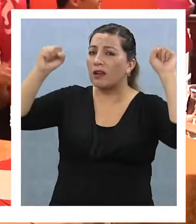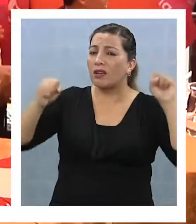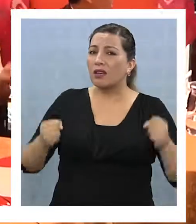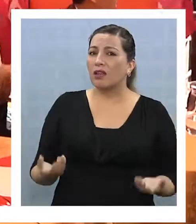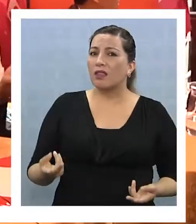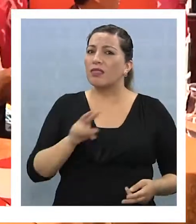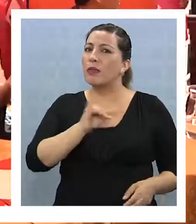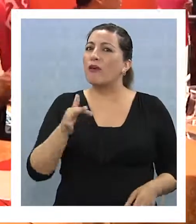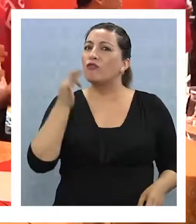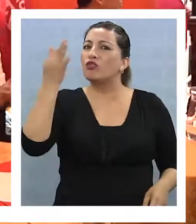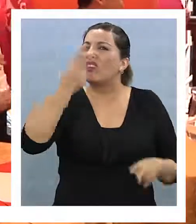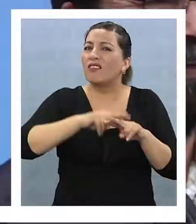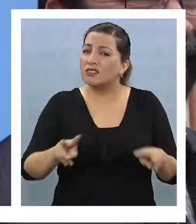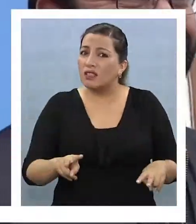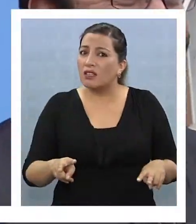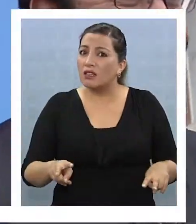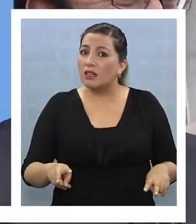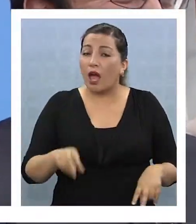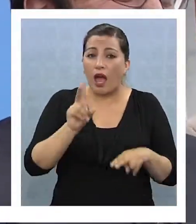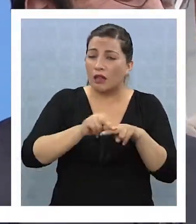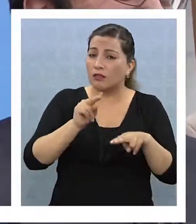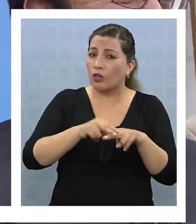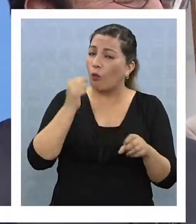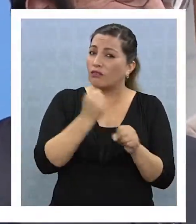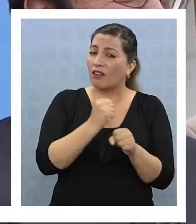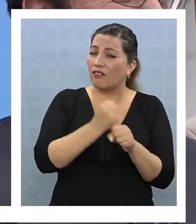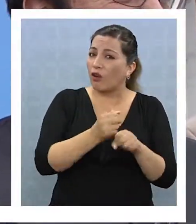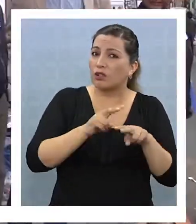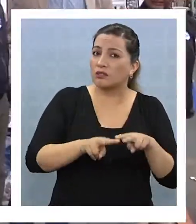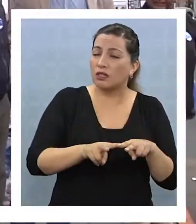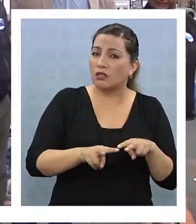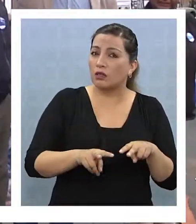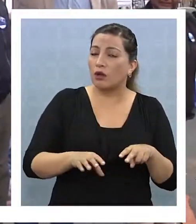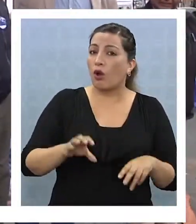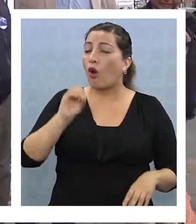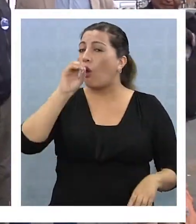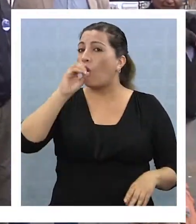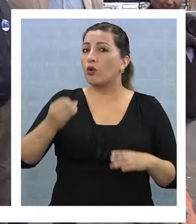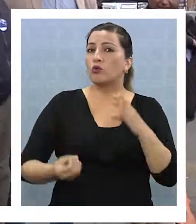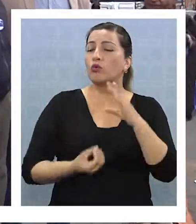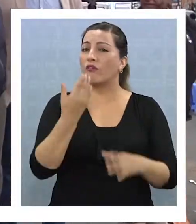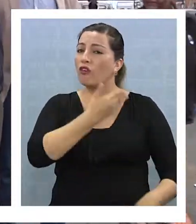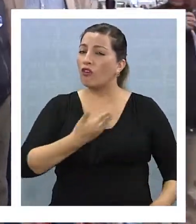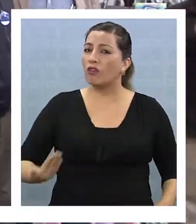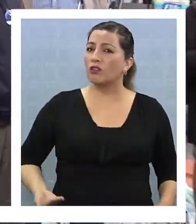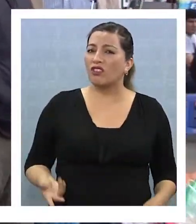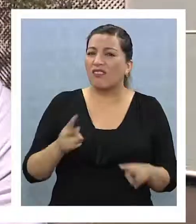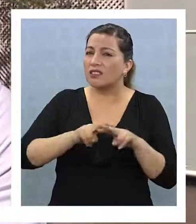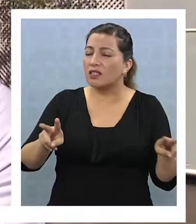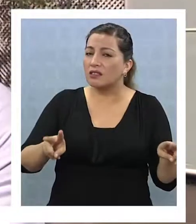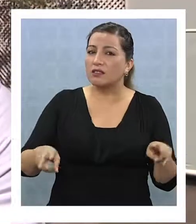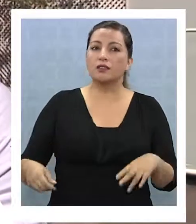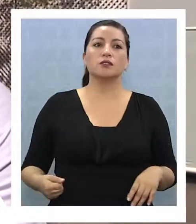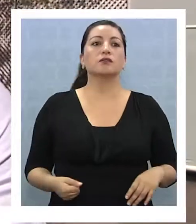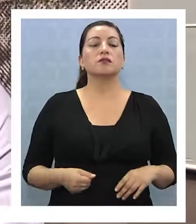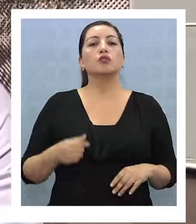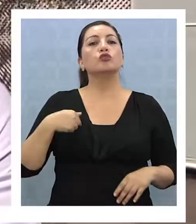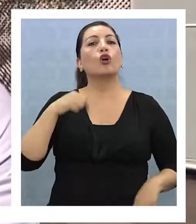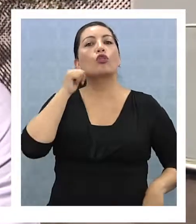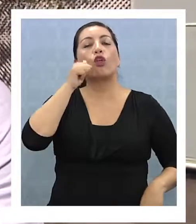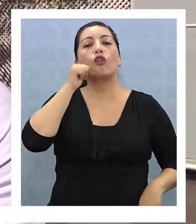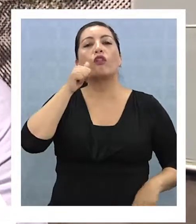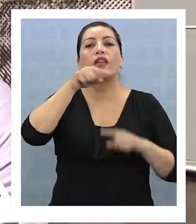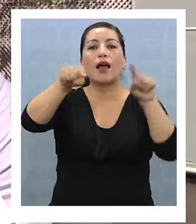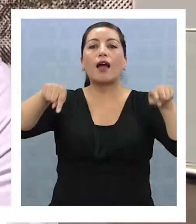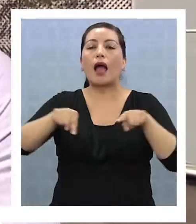¿a qué se dedicarán? ¿Volverán a sus antiguos trabajos? ¿Tendrán algún puesto en los nuevos gobiernos? Tengo que ir todos los días a la